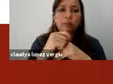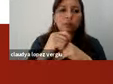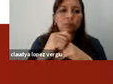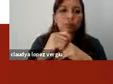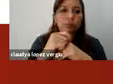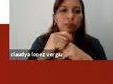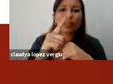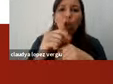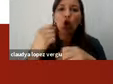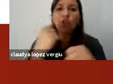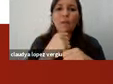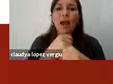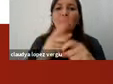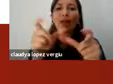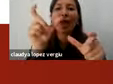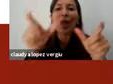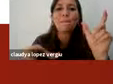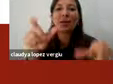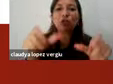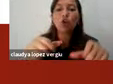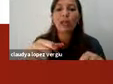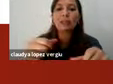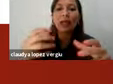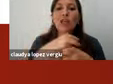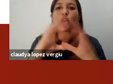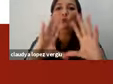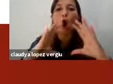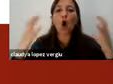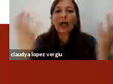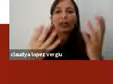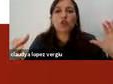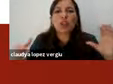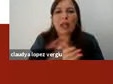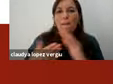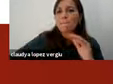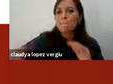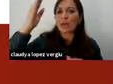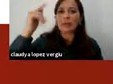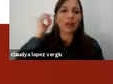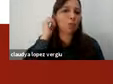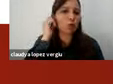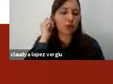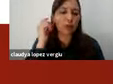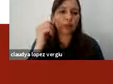de empresa liderada por mujer, sino organizaciones lideradas por mujer, ya que